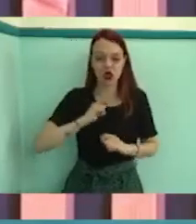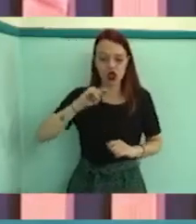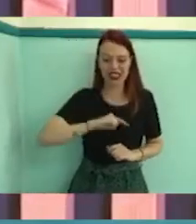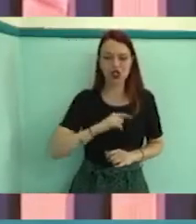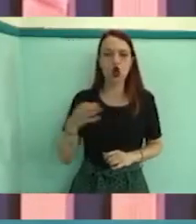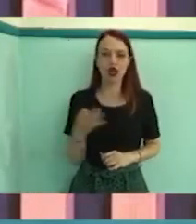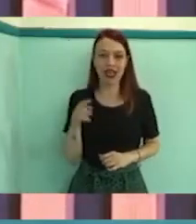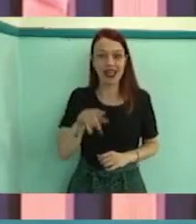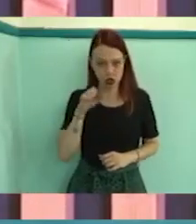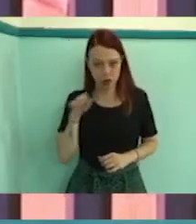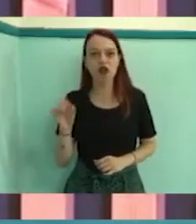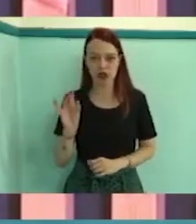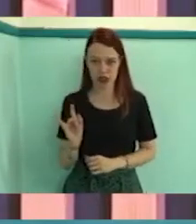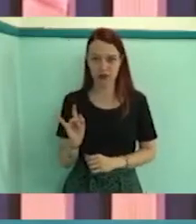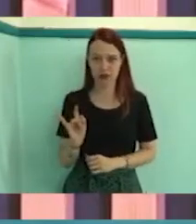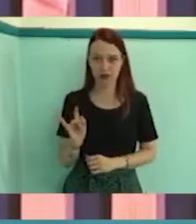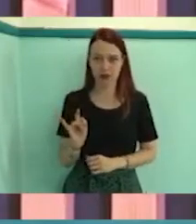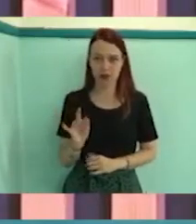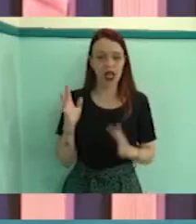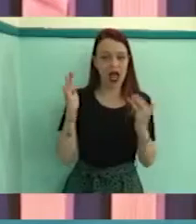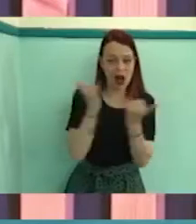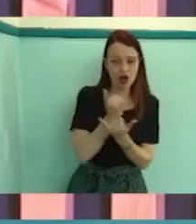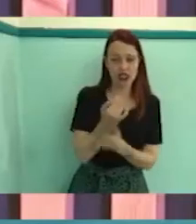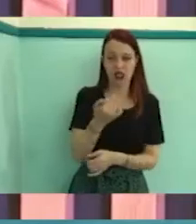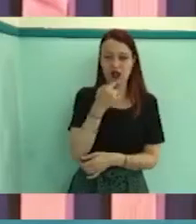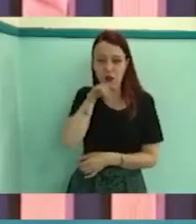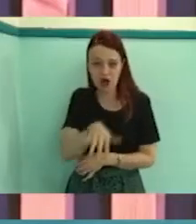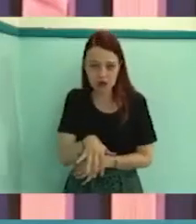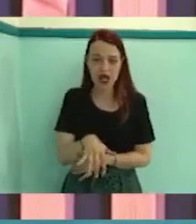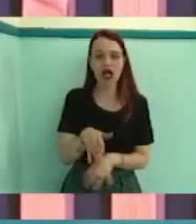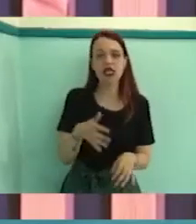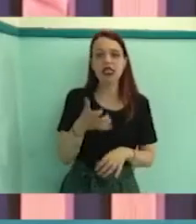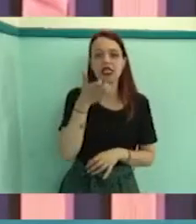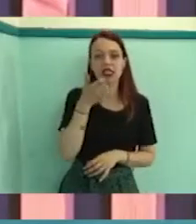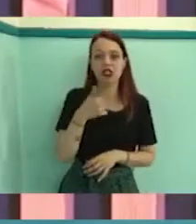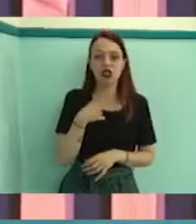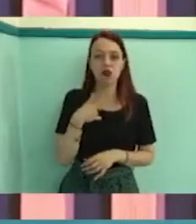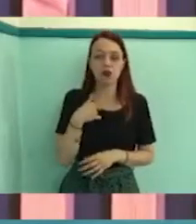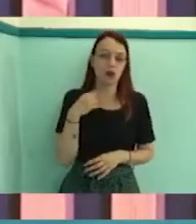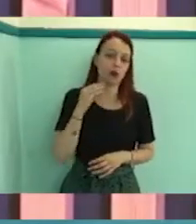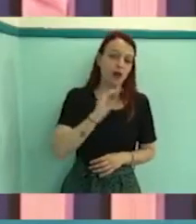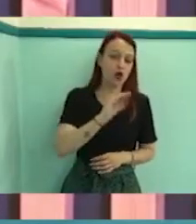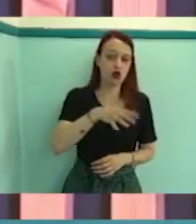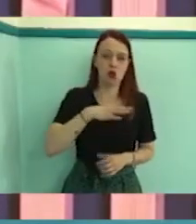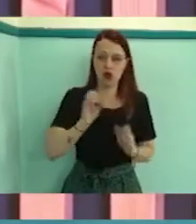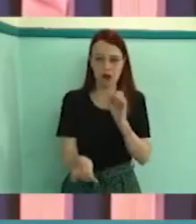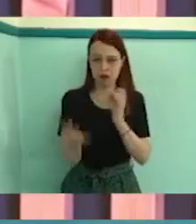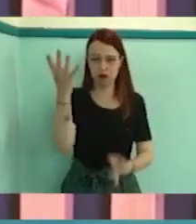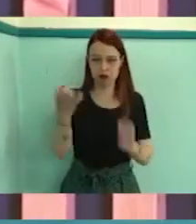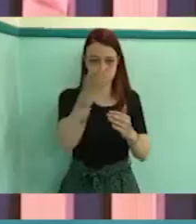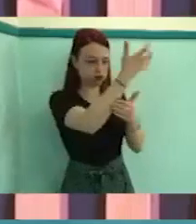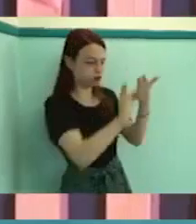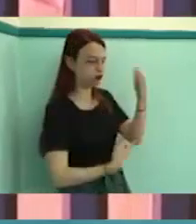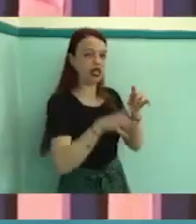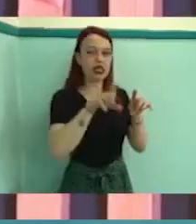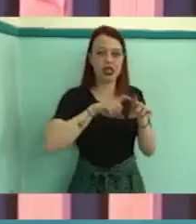comida anorexia y bulimia son como los que si yo preguntara A lo mejor los primeros que salen suelen ser estos Pero tenemos muchísimos más tipos Vale